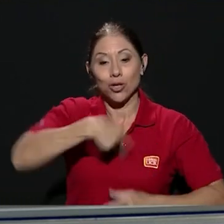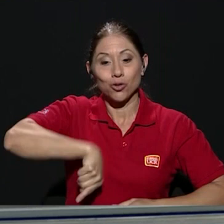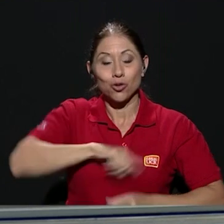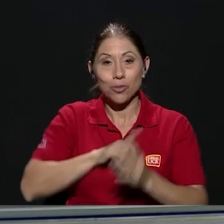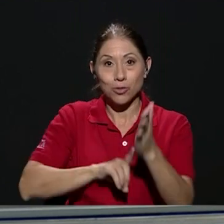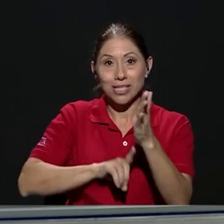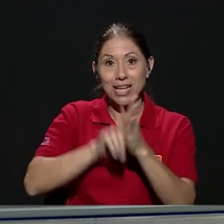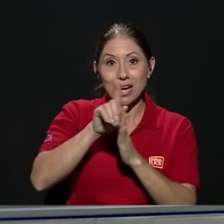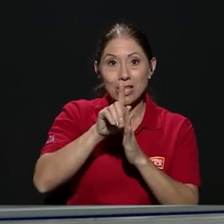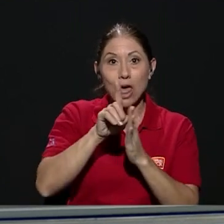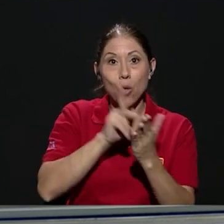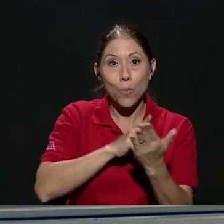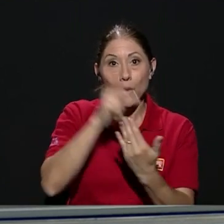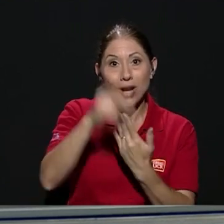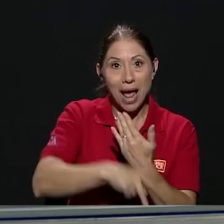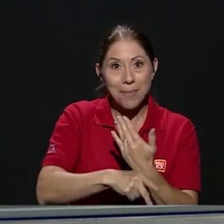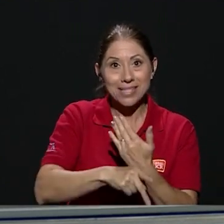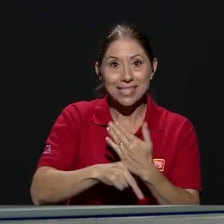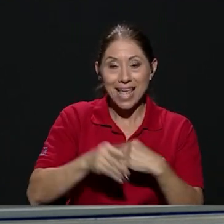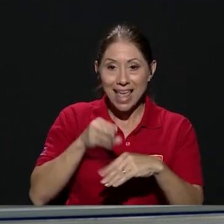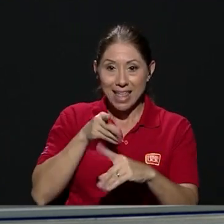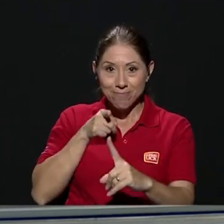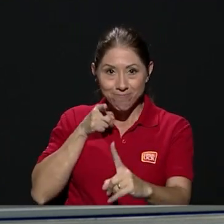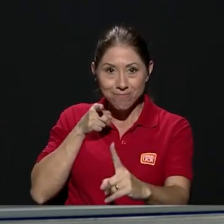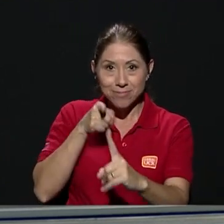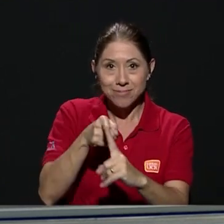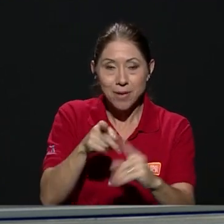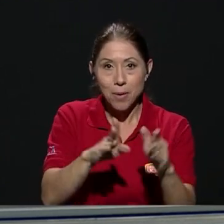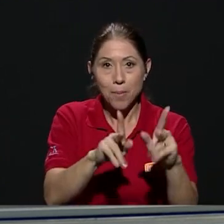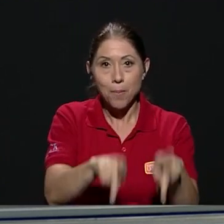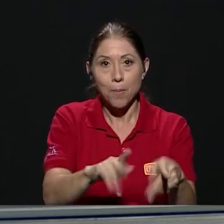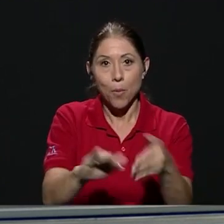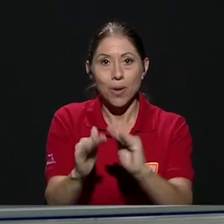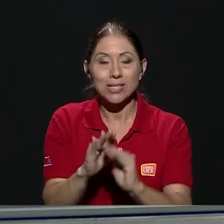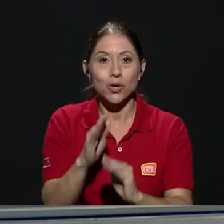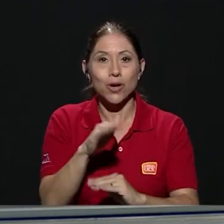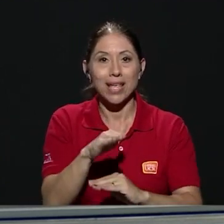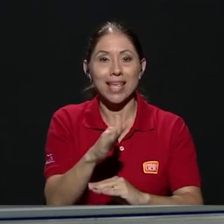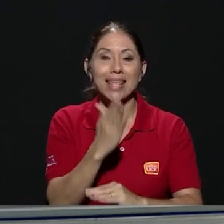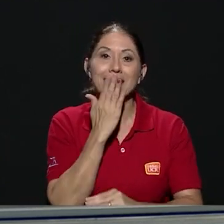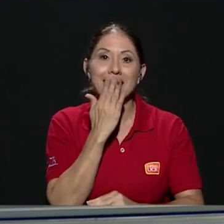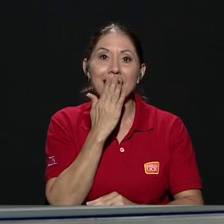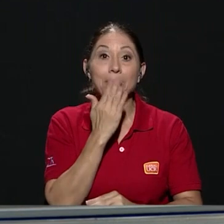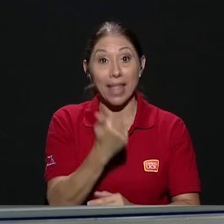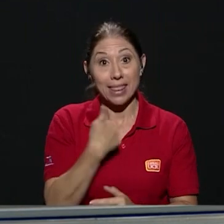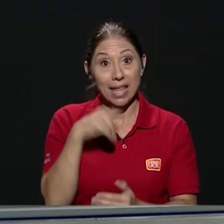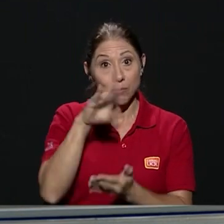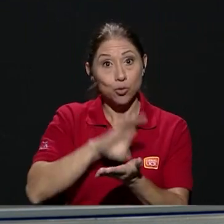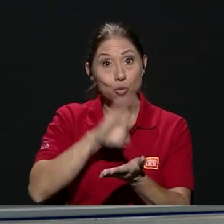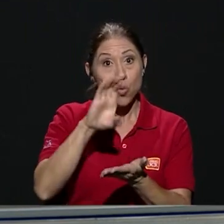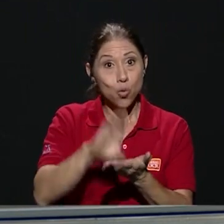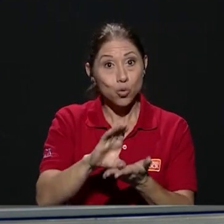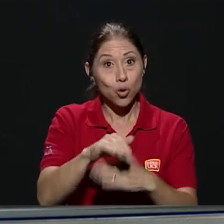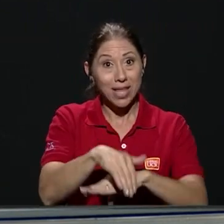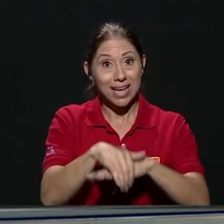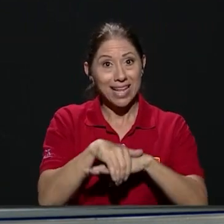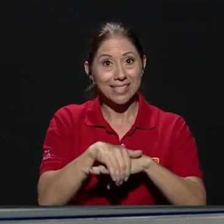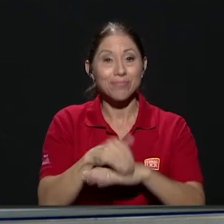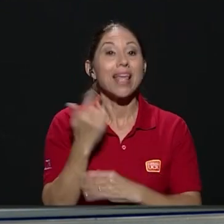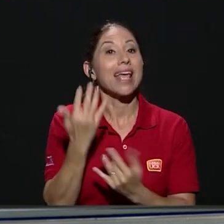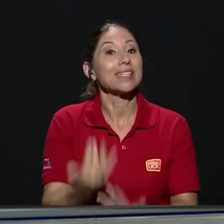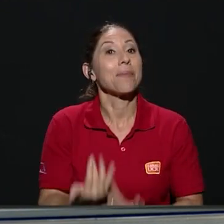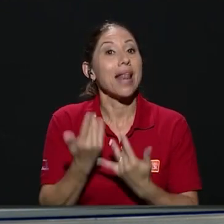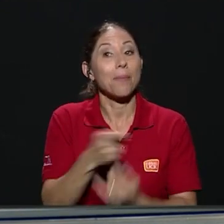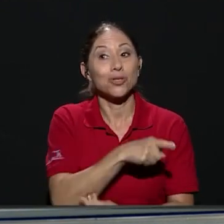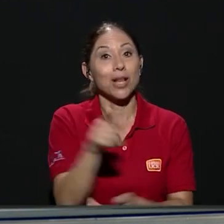población indígena y, por ejemplo, tenemos un curso de inglés también y esperamos que los estudiantes salgan trilingües, si se